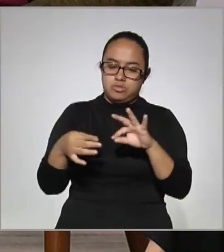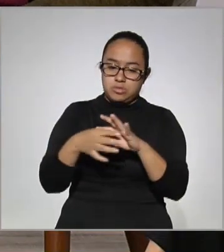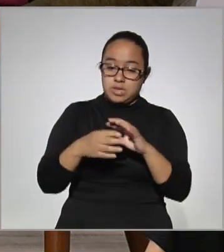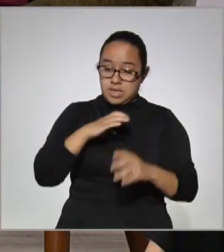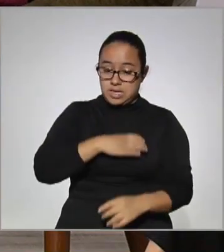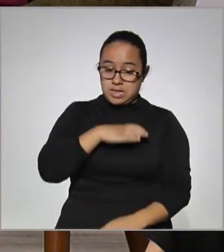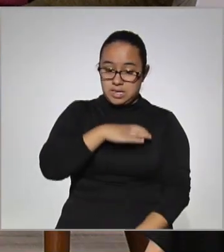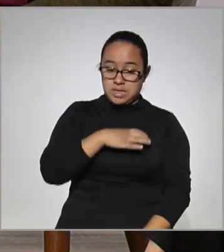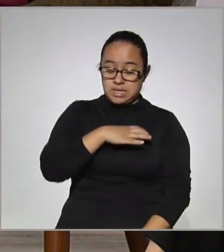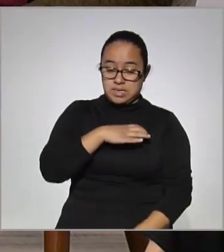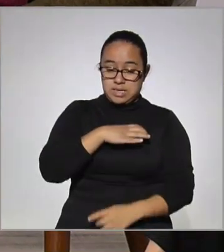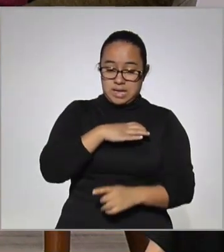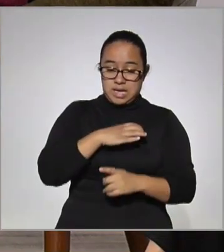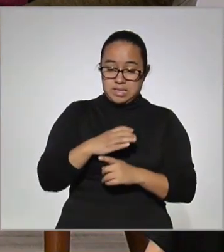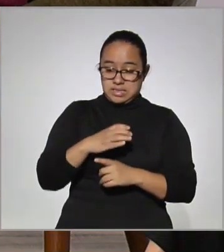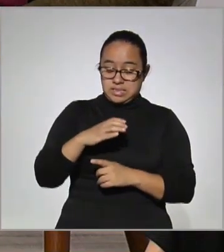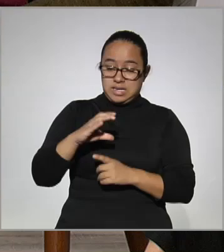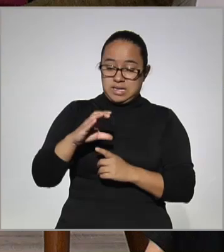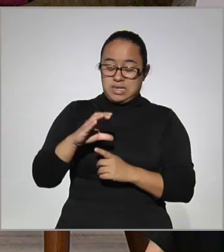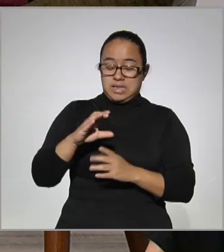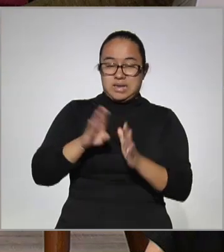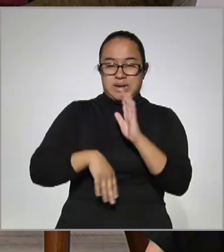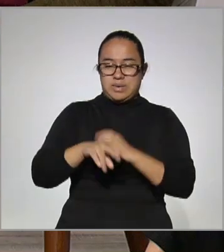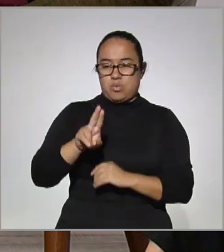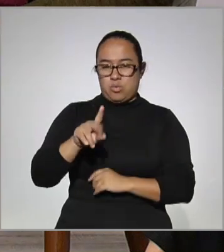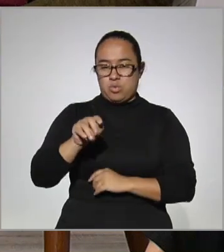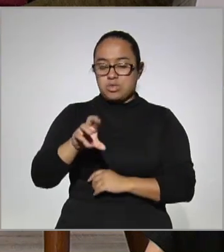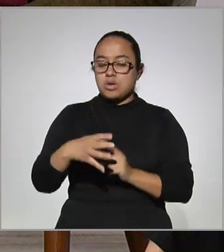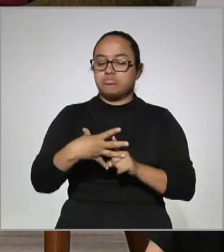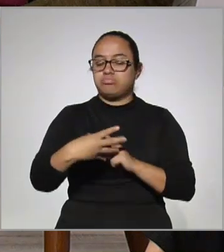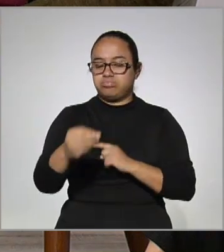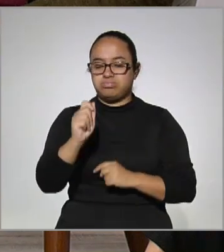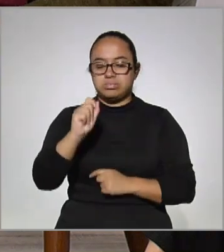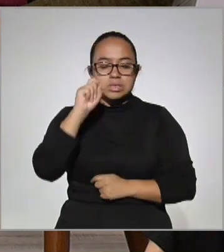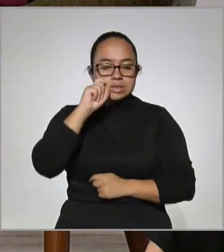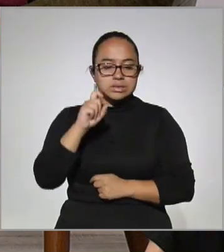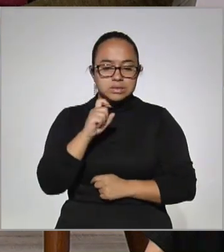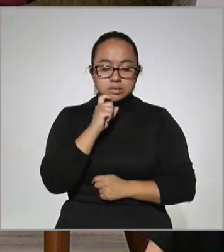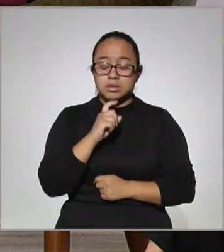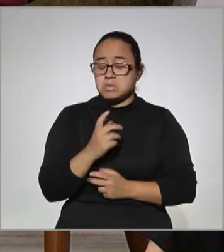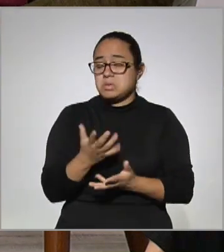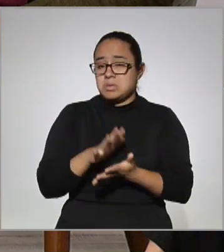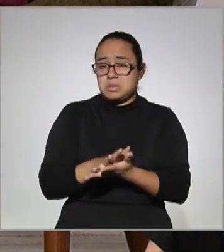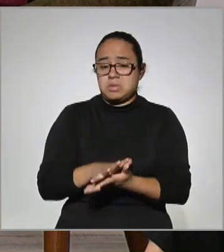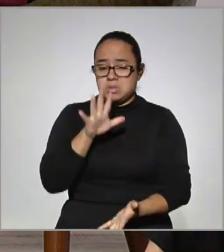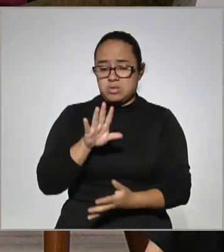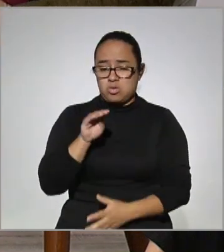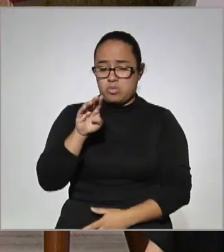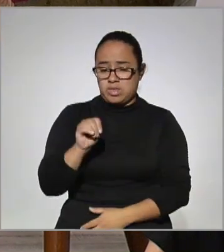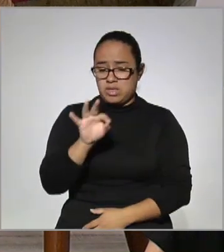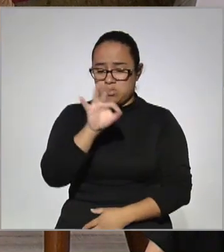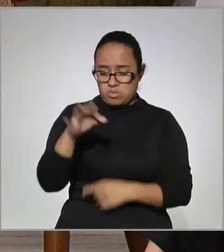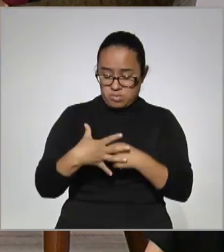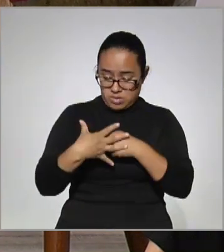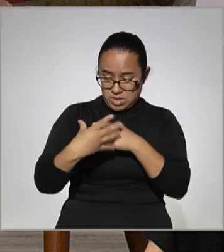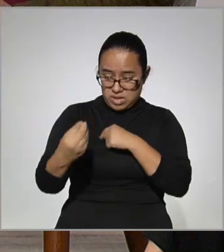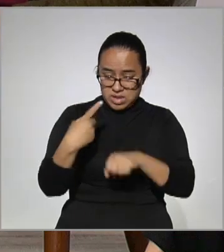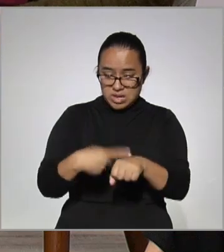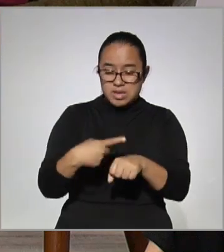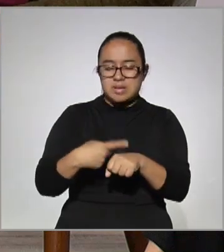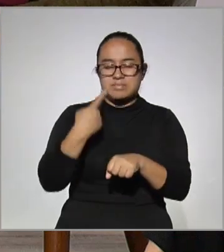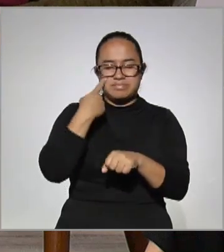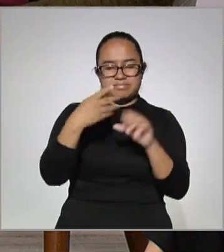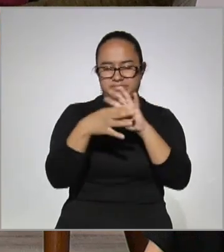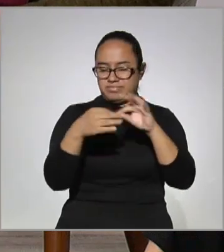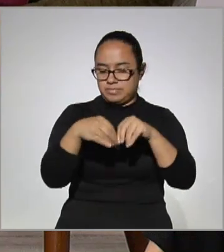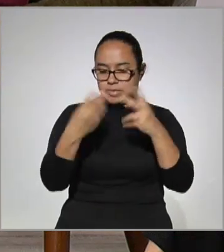cervicuterino es una enfermedad de transmisión sexual. ¿Por qué? Porque la gran mayoría, si no es que el 99% de las transmisiones, para que la gente